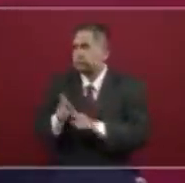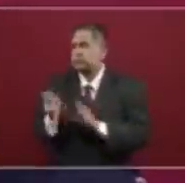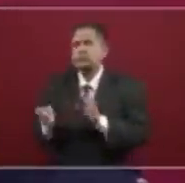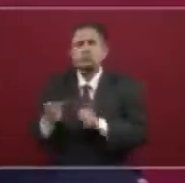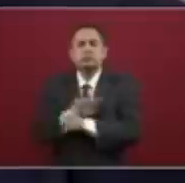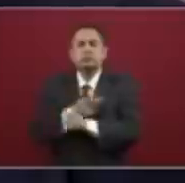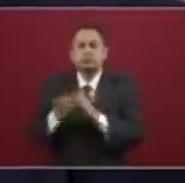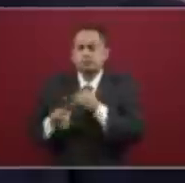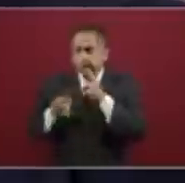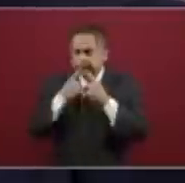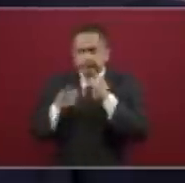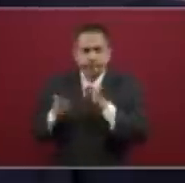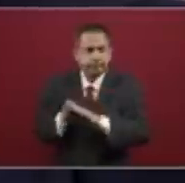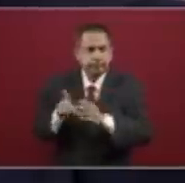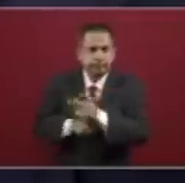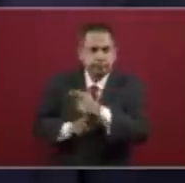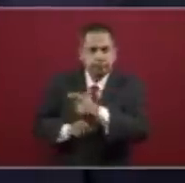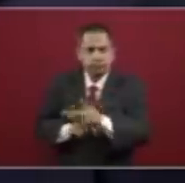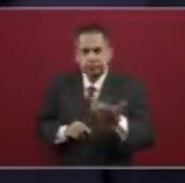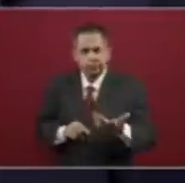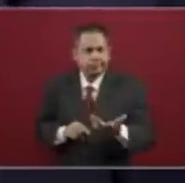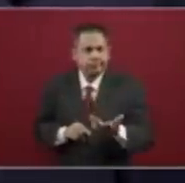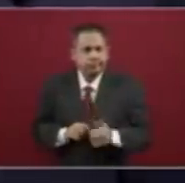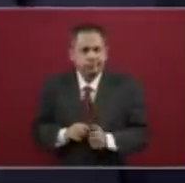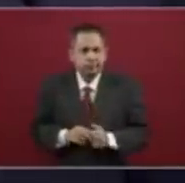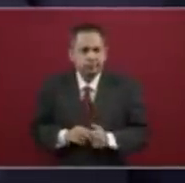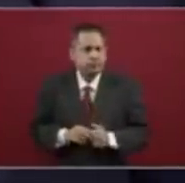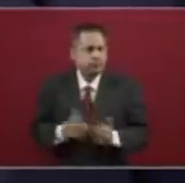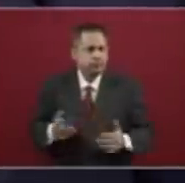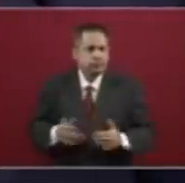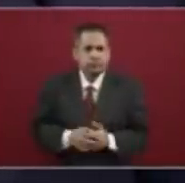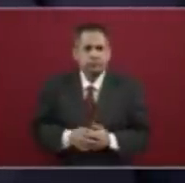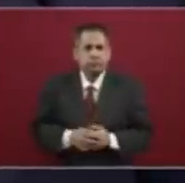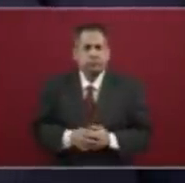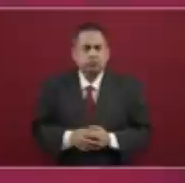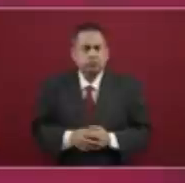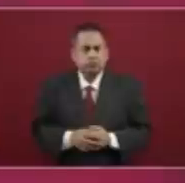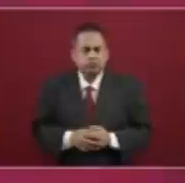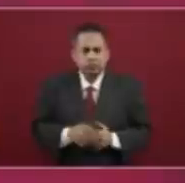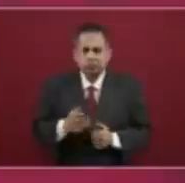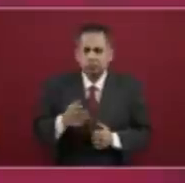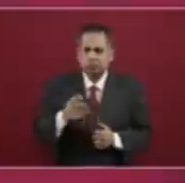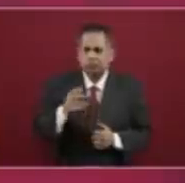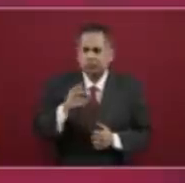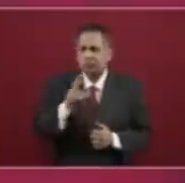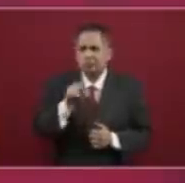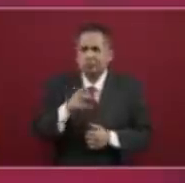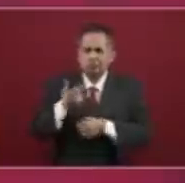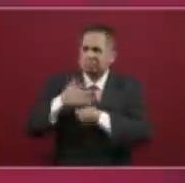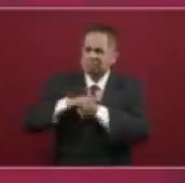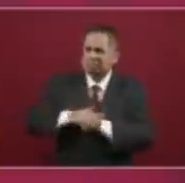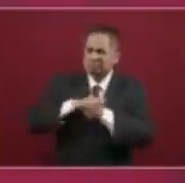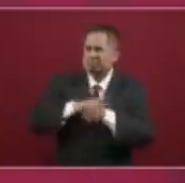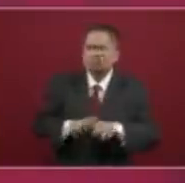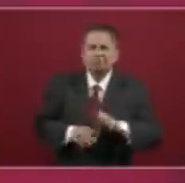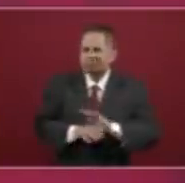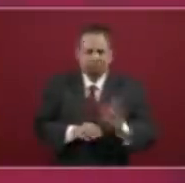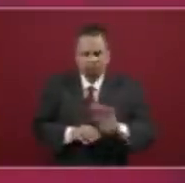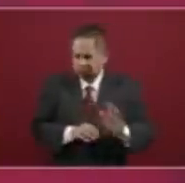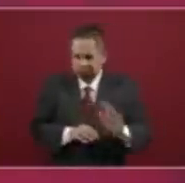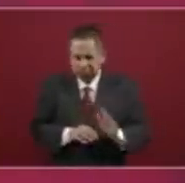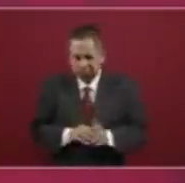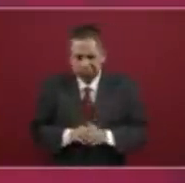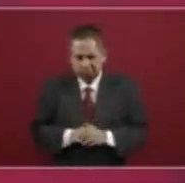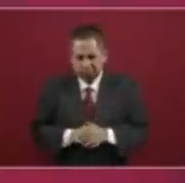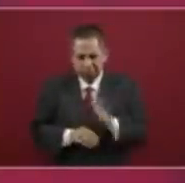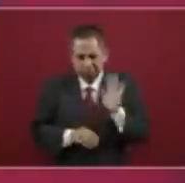asunto, y no es por la presión, ¿eh? O